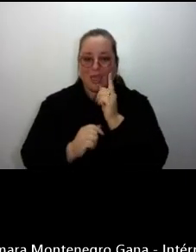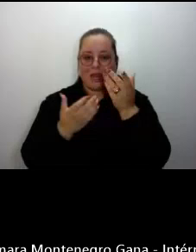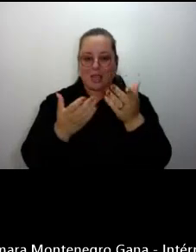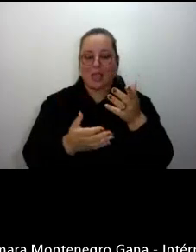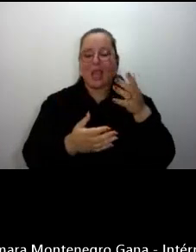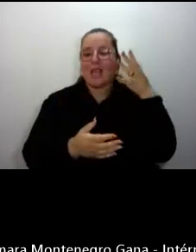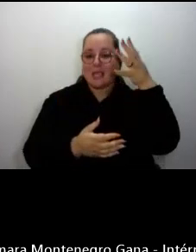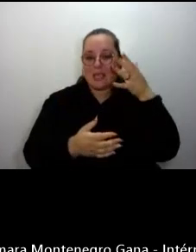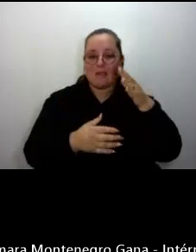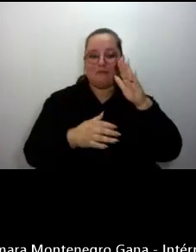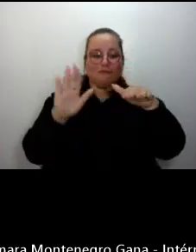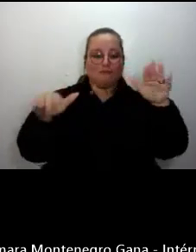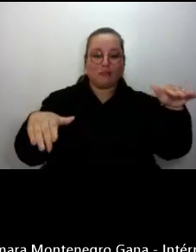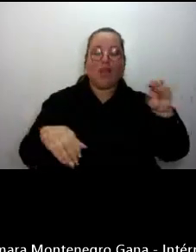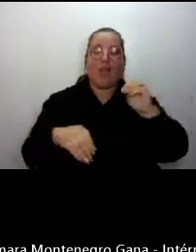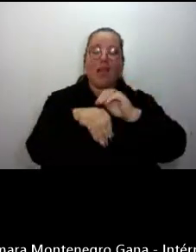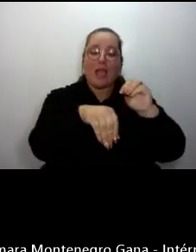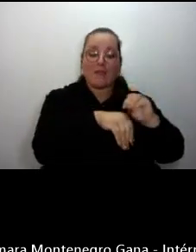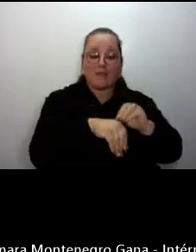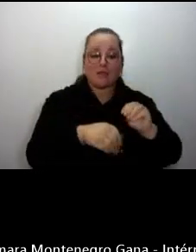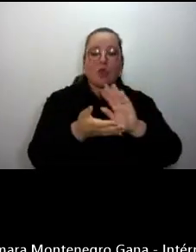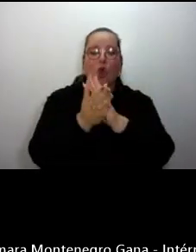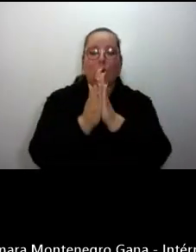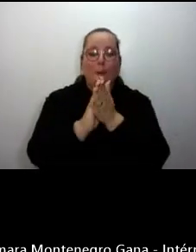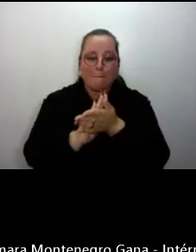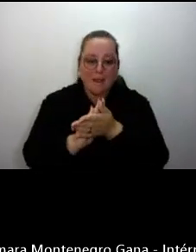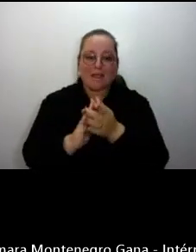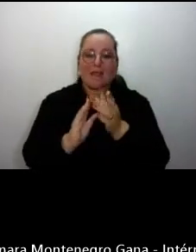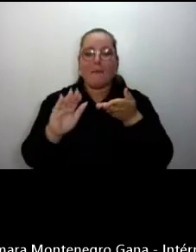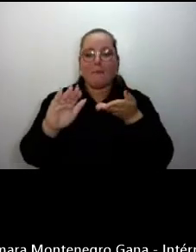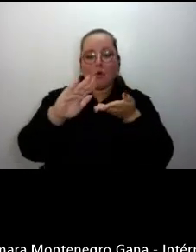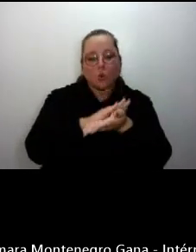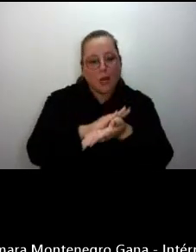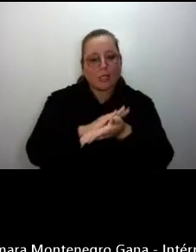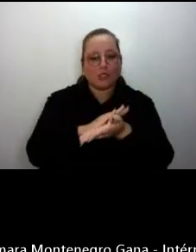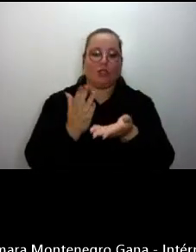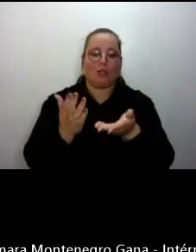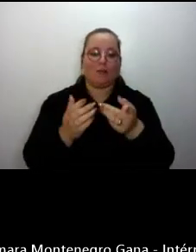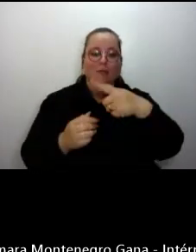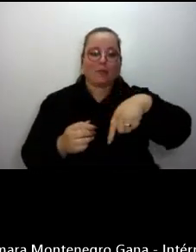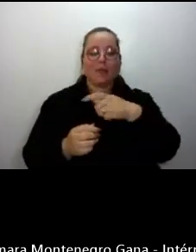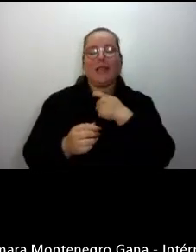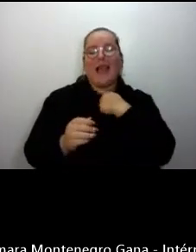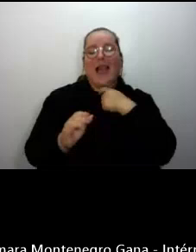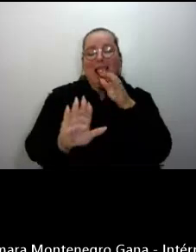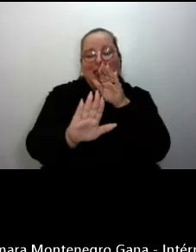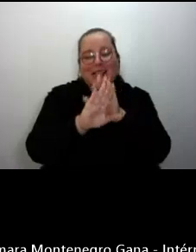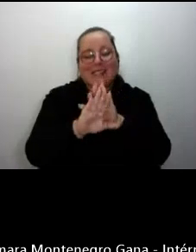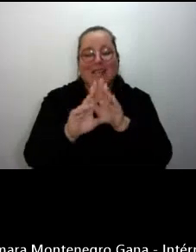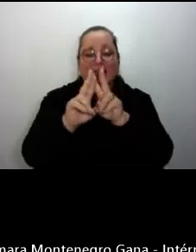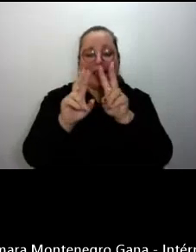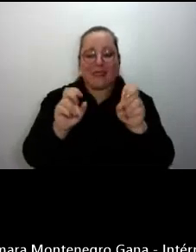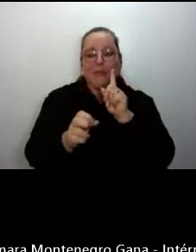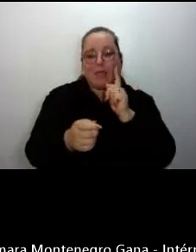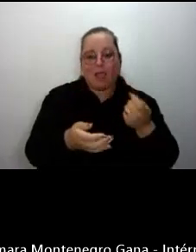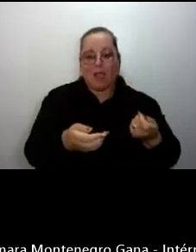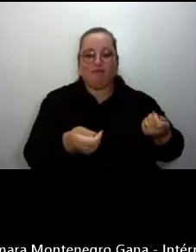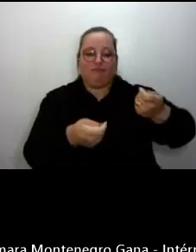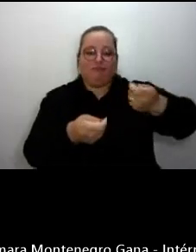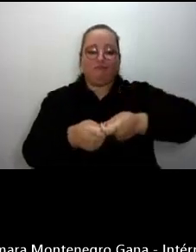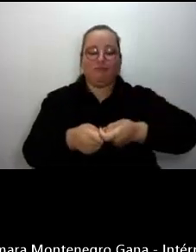webinar es poder completar, ¿cierto?, las postulaciones para poder garantizar que los recursos lleguen y así